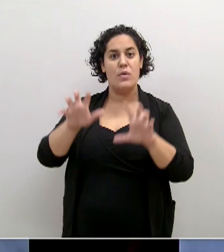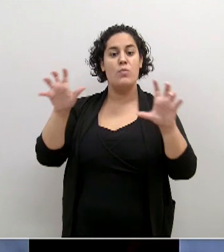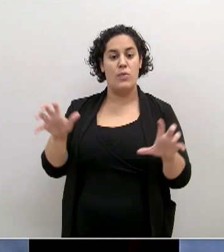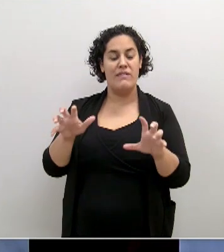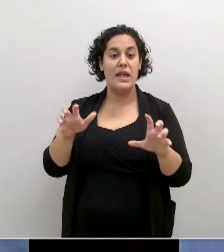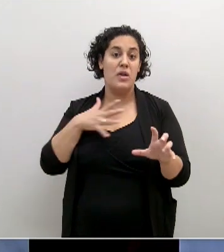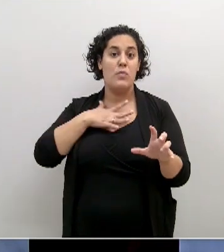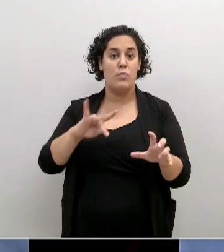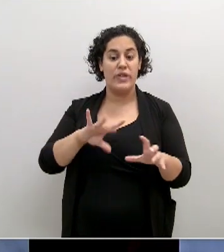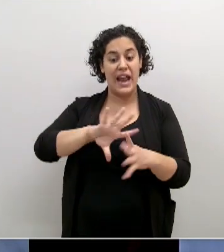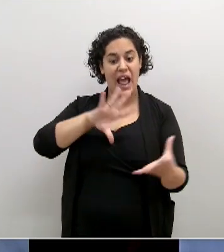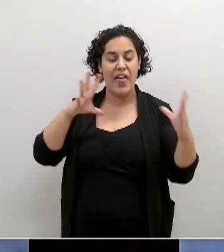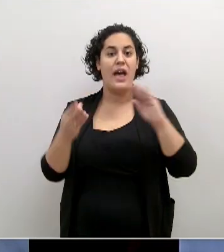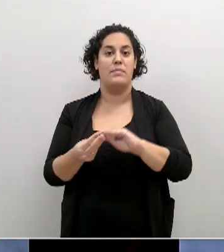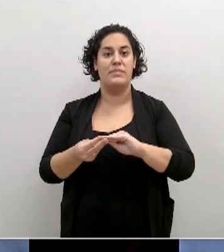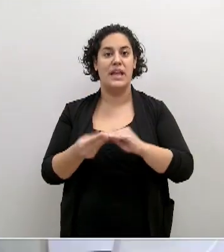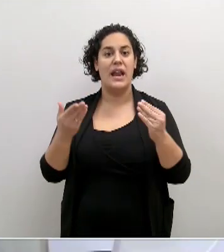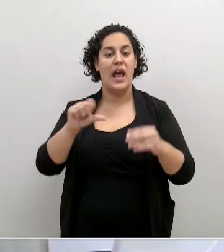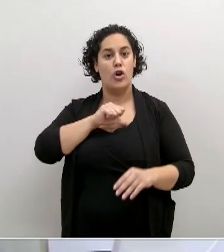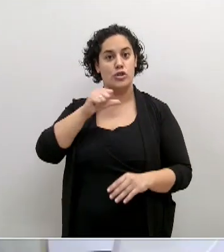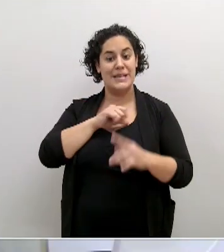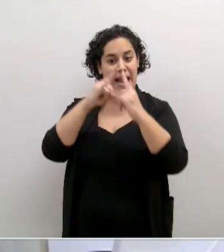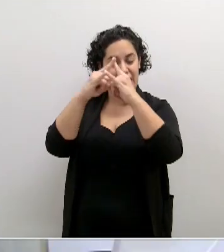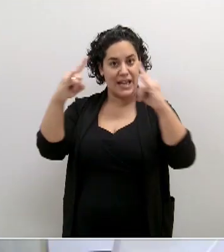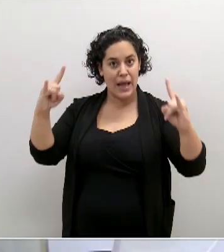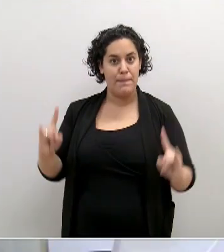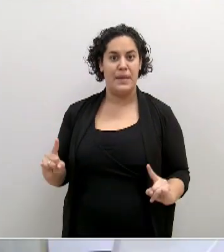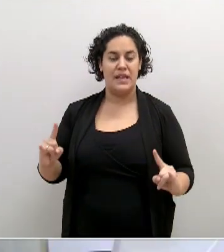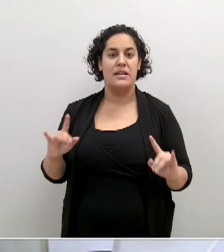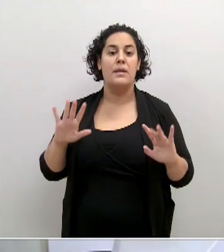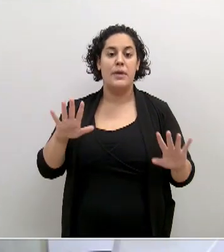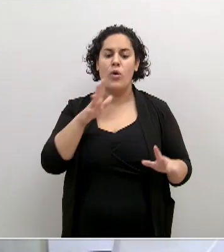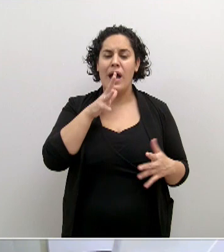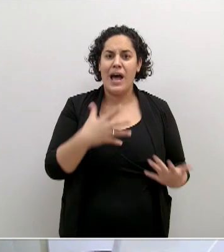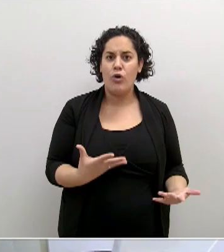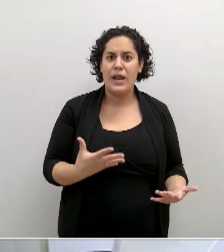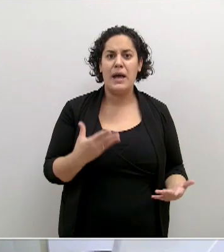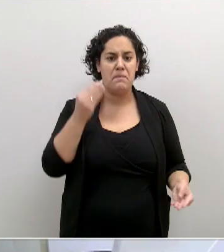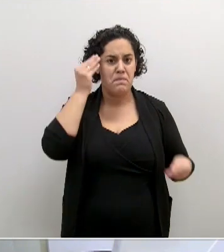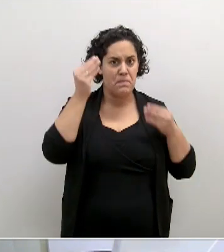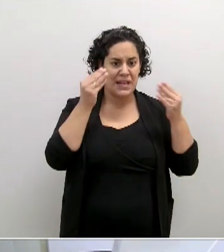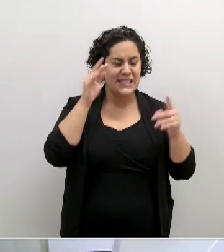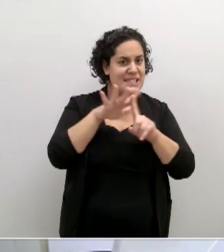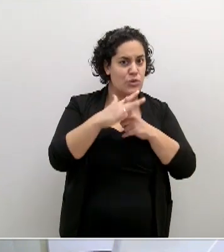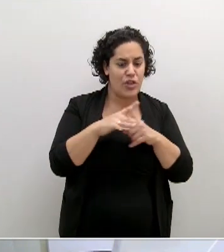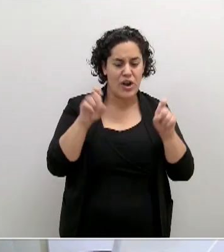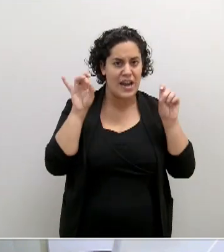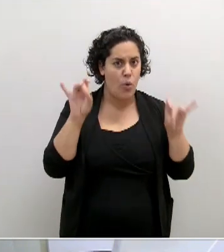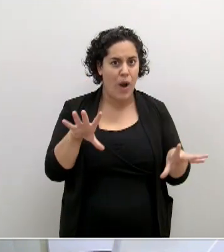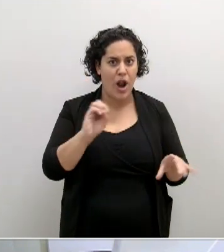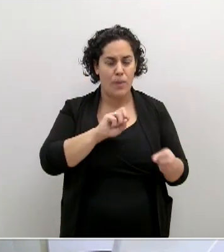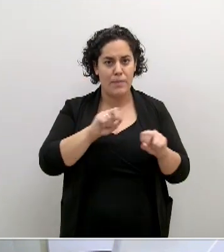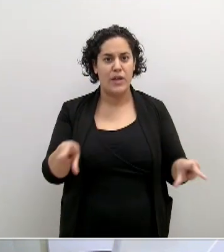evolución de unos datos que son peores que en la primera oleada? Bueno, en principio, los planes de contingencia contemplan